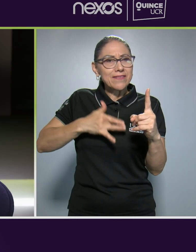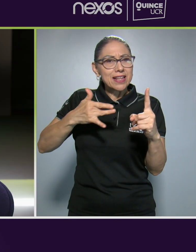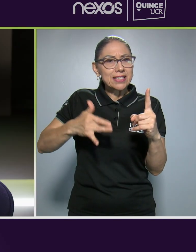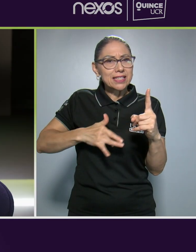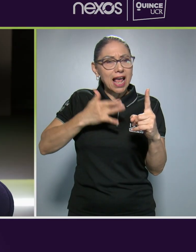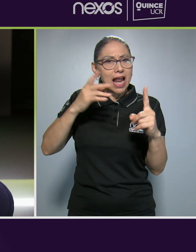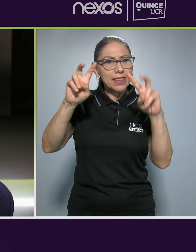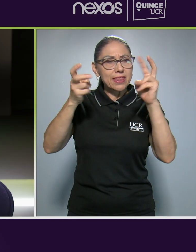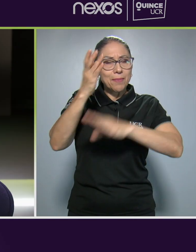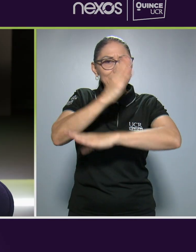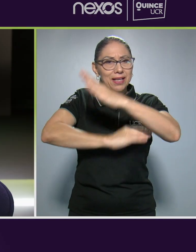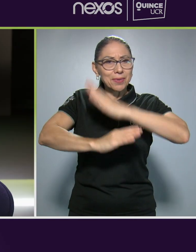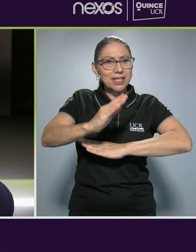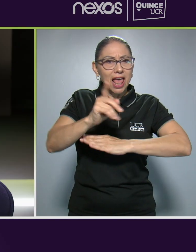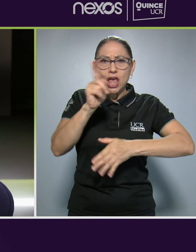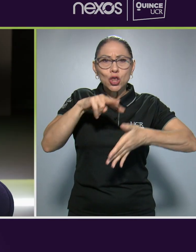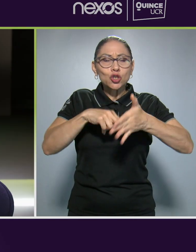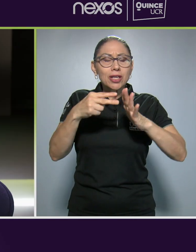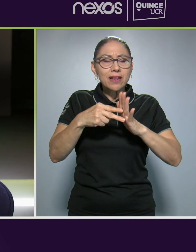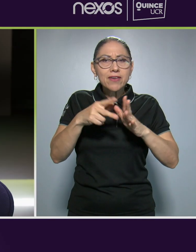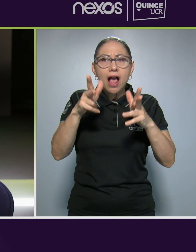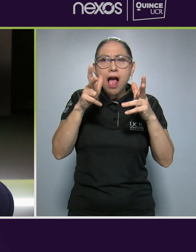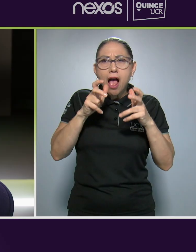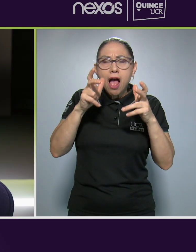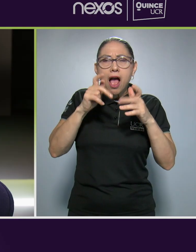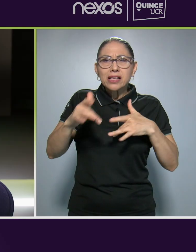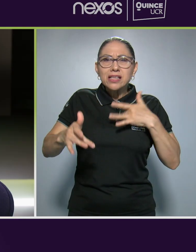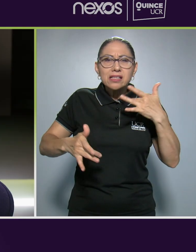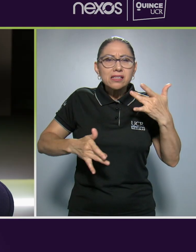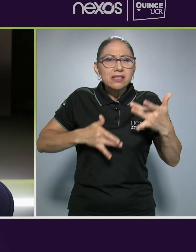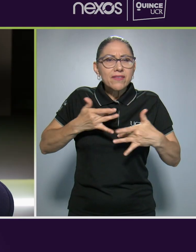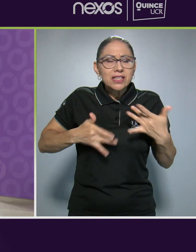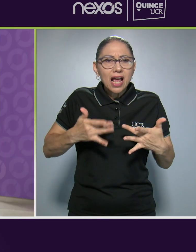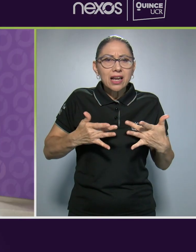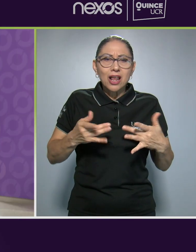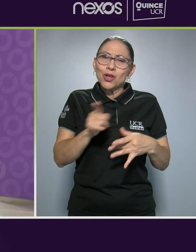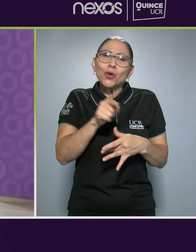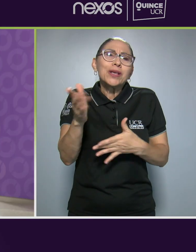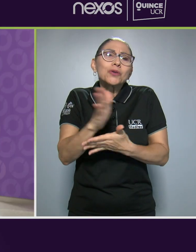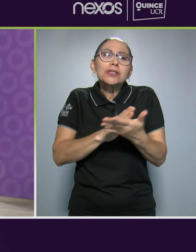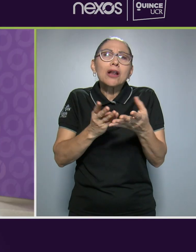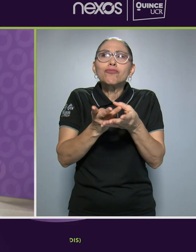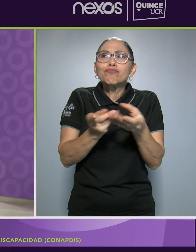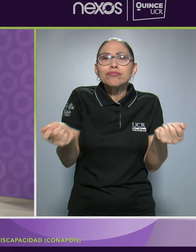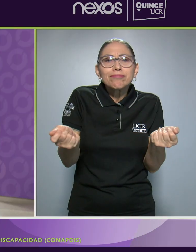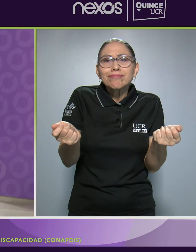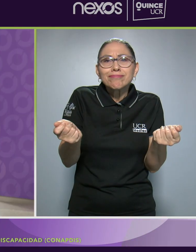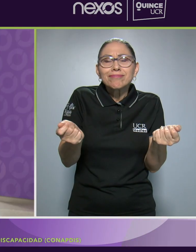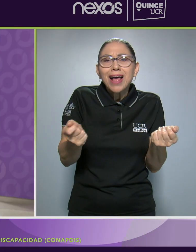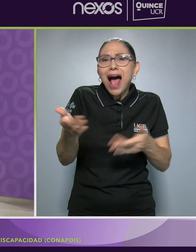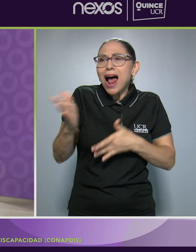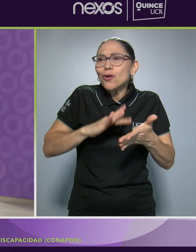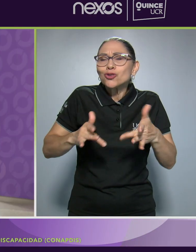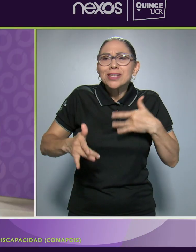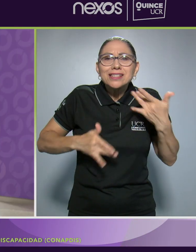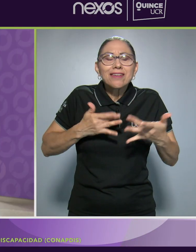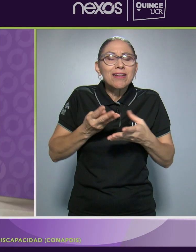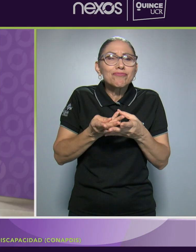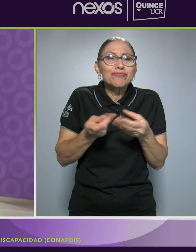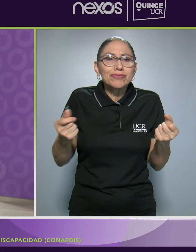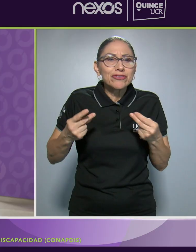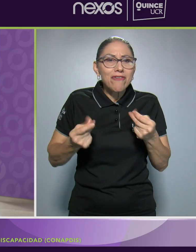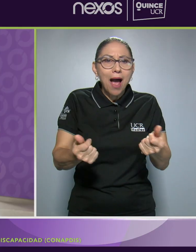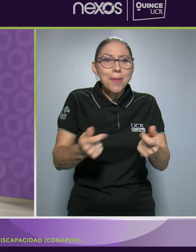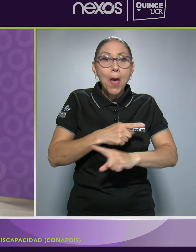discapacidad. No se trata de sensibilizar, ¿verdad? Lo sensible es muy efímero, es un asunto que pasa en fracción de segundos. La conciencia es